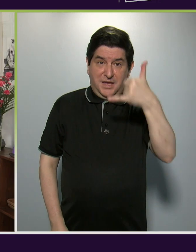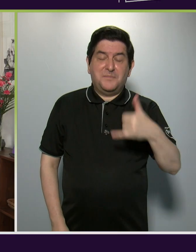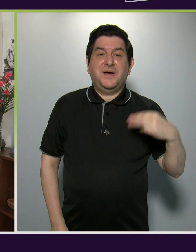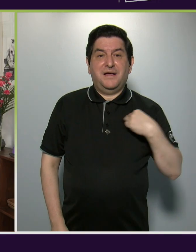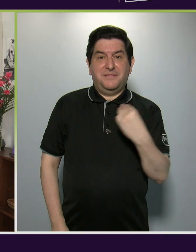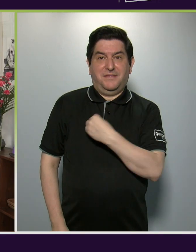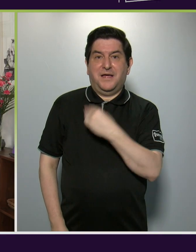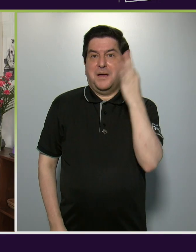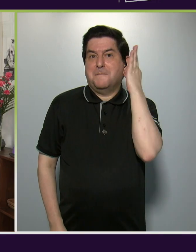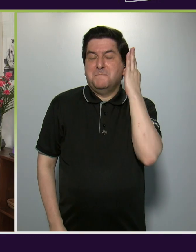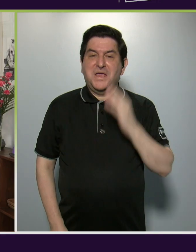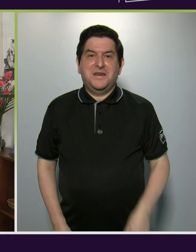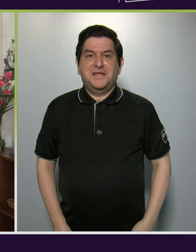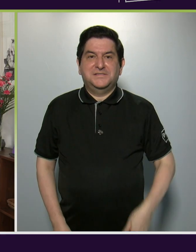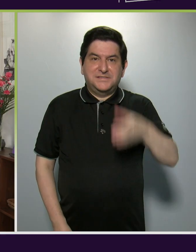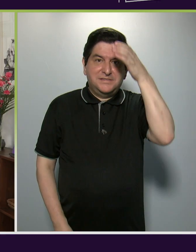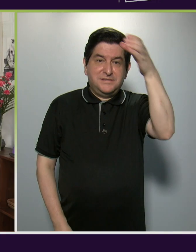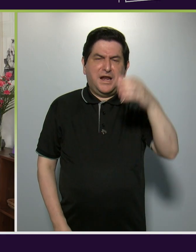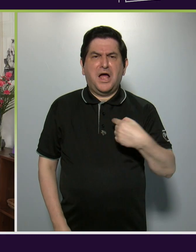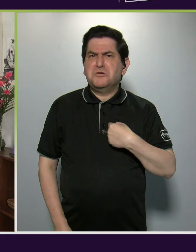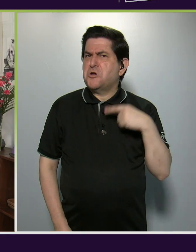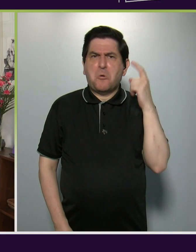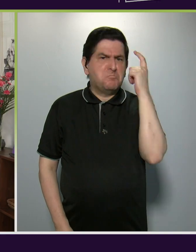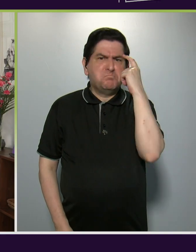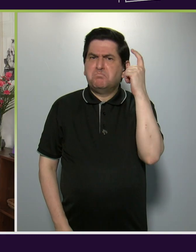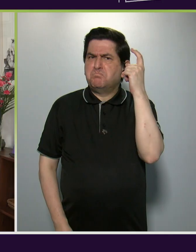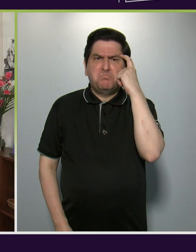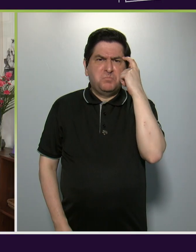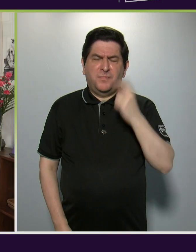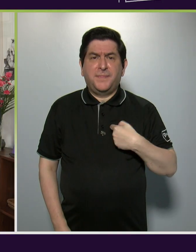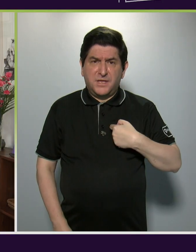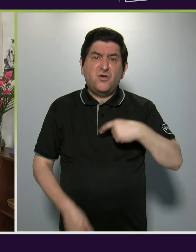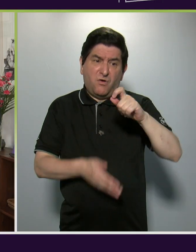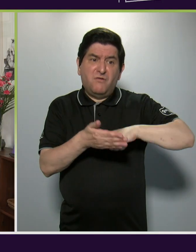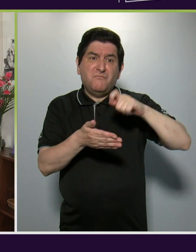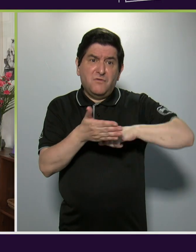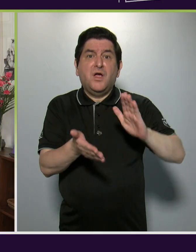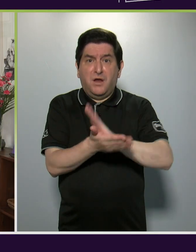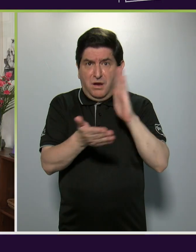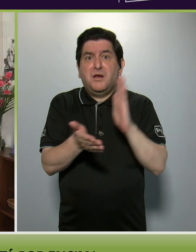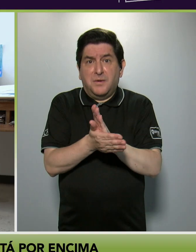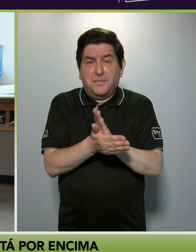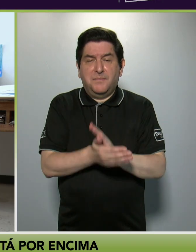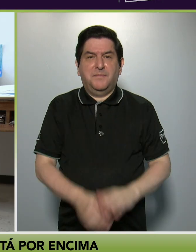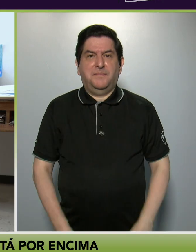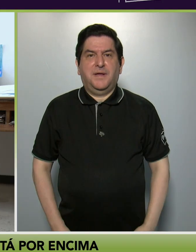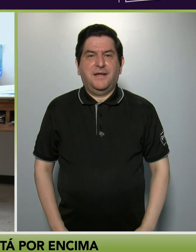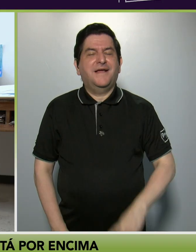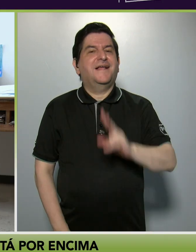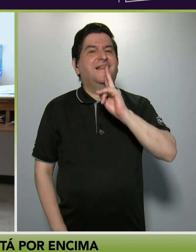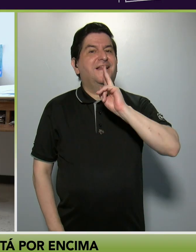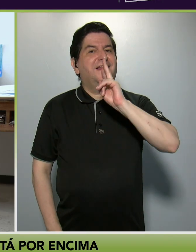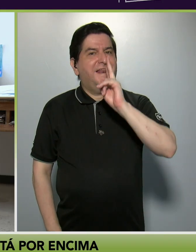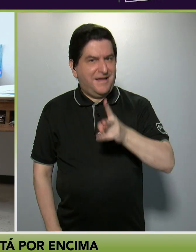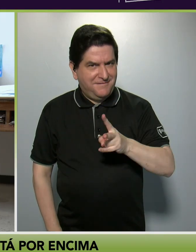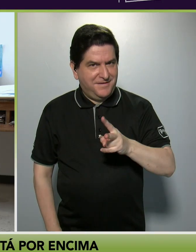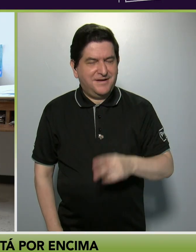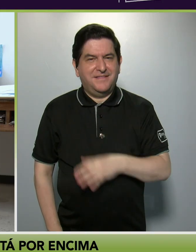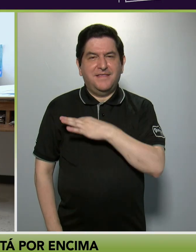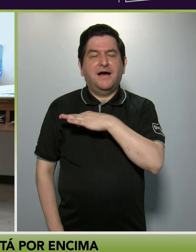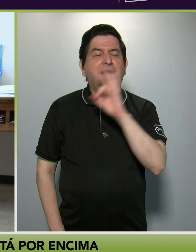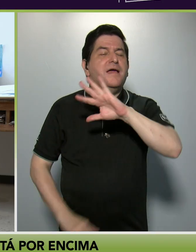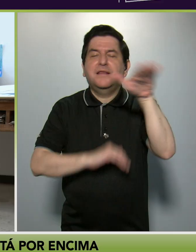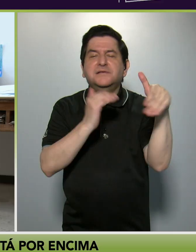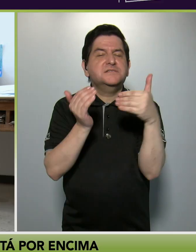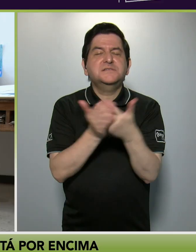Cultura. Ni lo sospechaba, aunque yo había firmado el papel. Porque hay una cosa, la verdad, el espíritu de todo